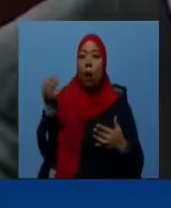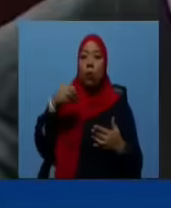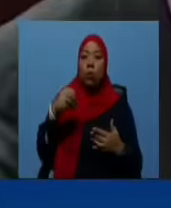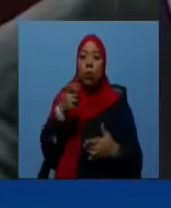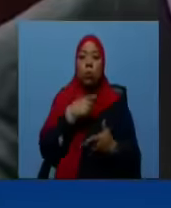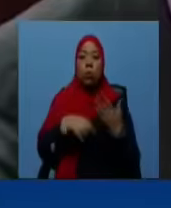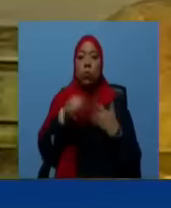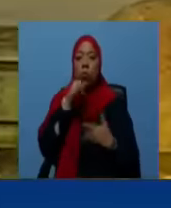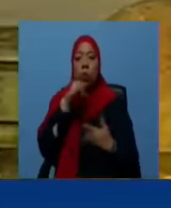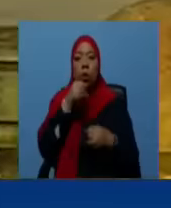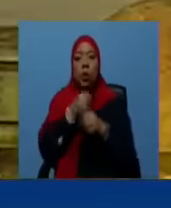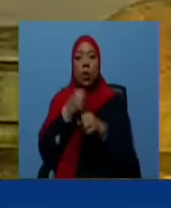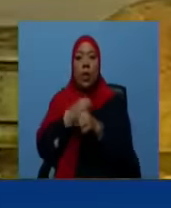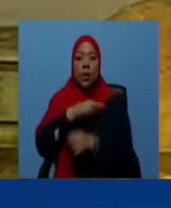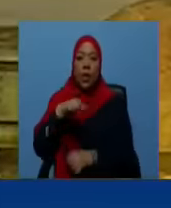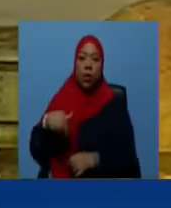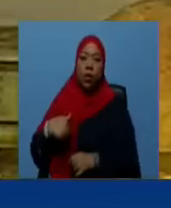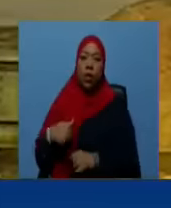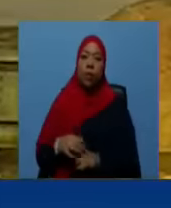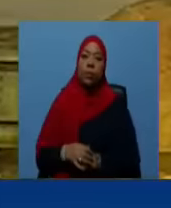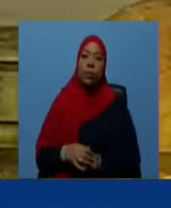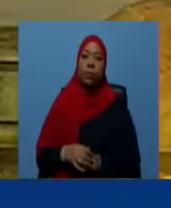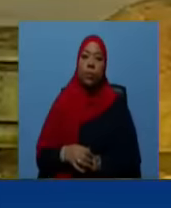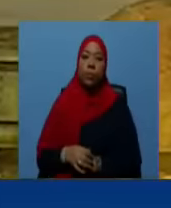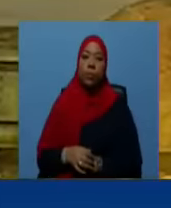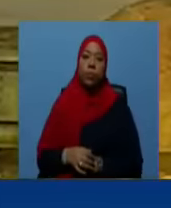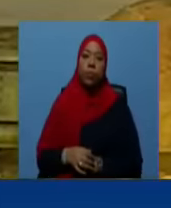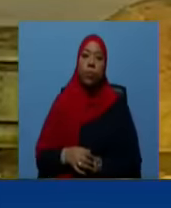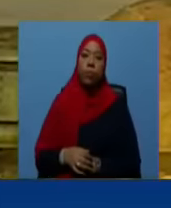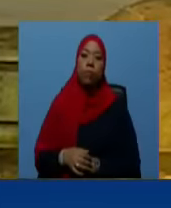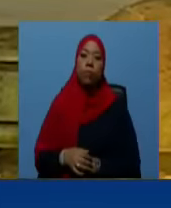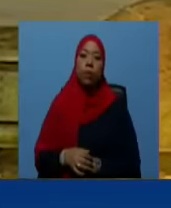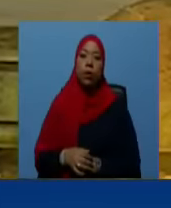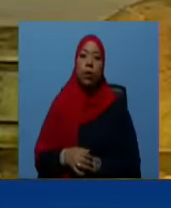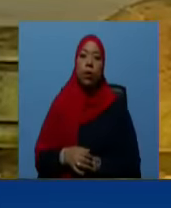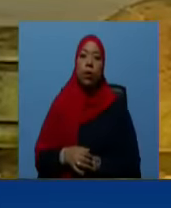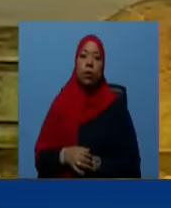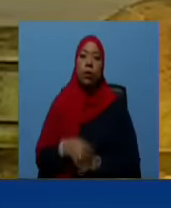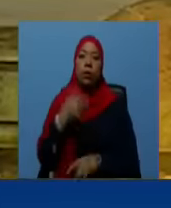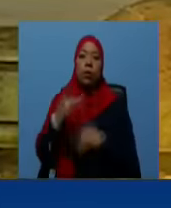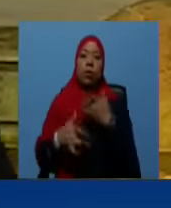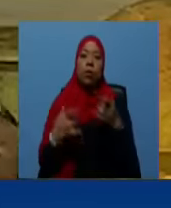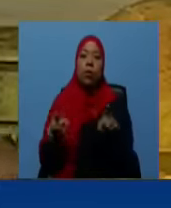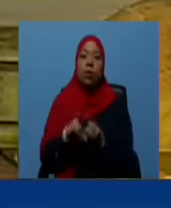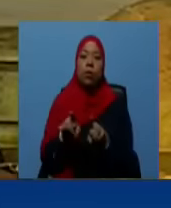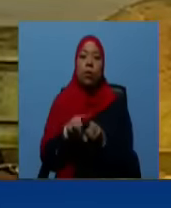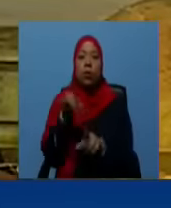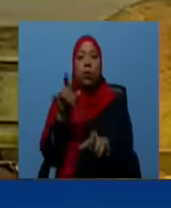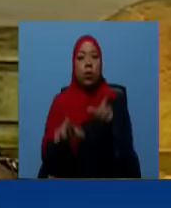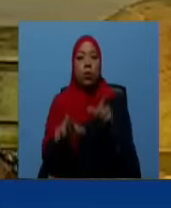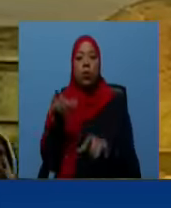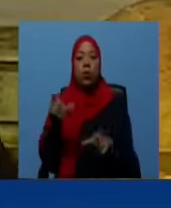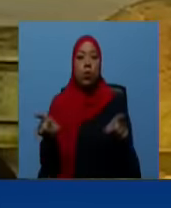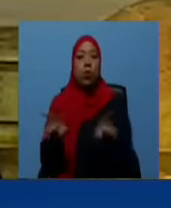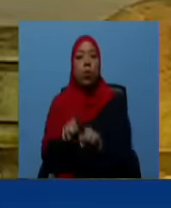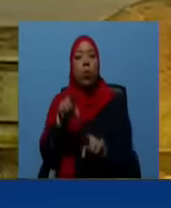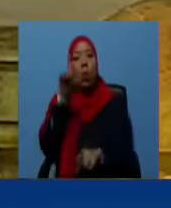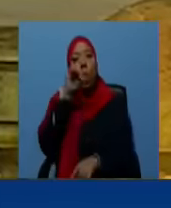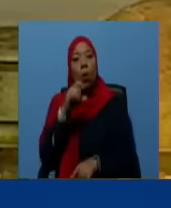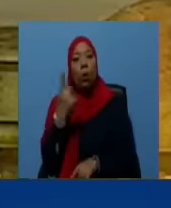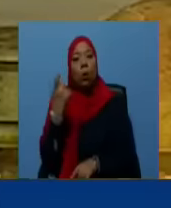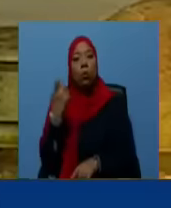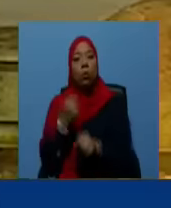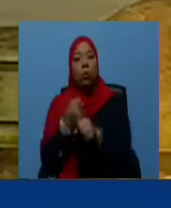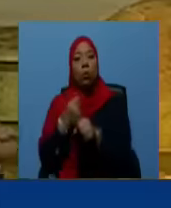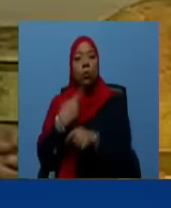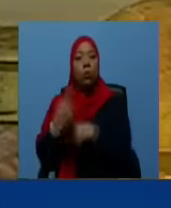CEPAL ha dicho que vamos a crecer un 5%. Lo vamos a volver a superar a ellos este año. El Fondo Monetario